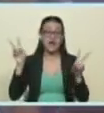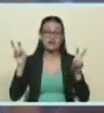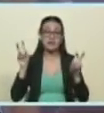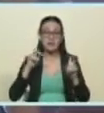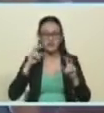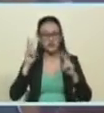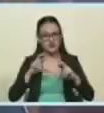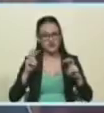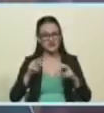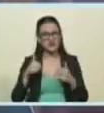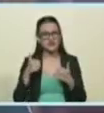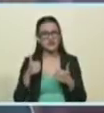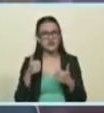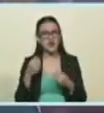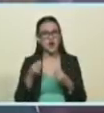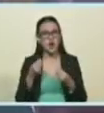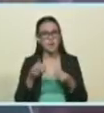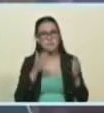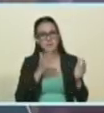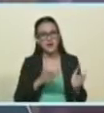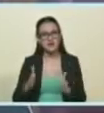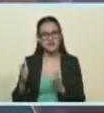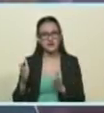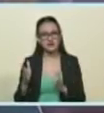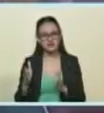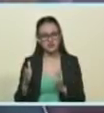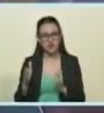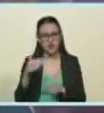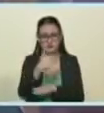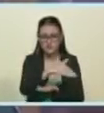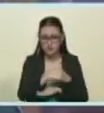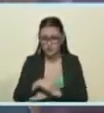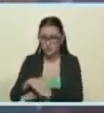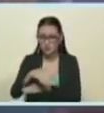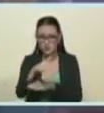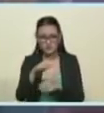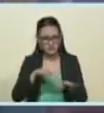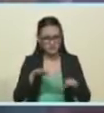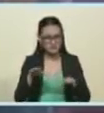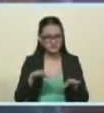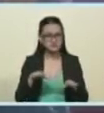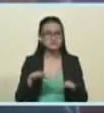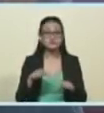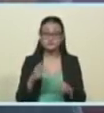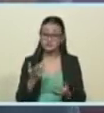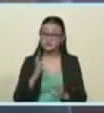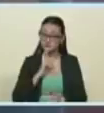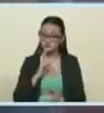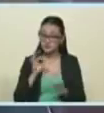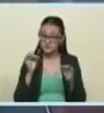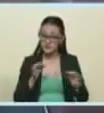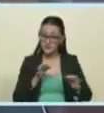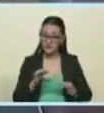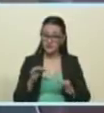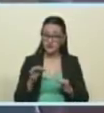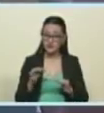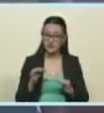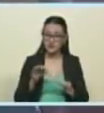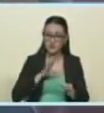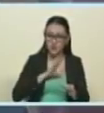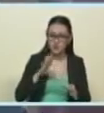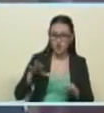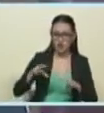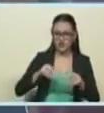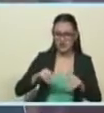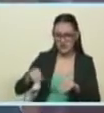debemos revisar, cómo la planificación urbana está en instancias que respondan verdaderamente a los territorios y a